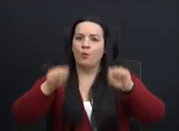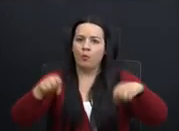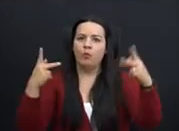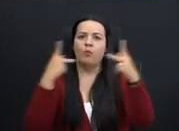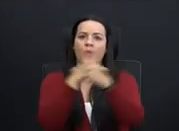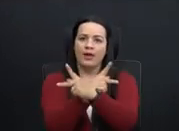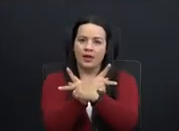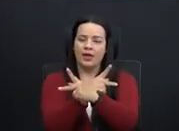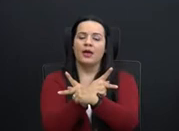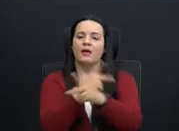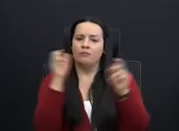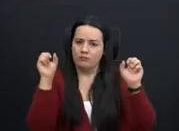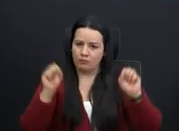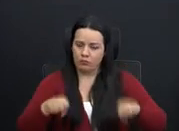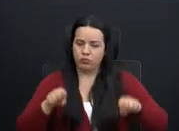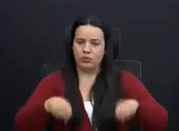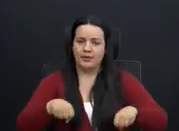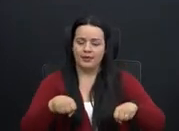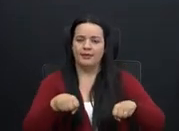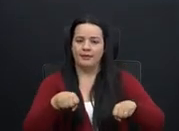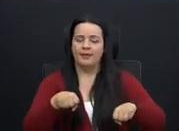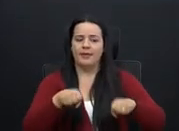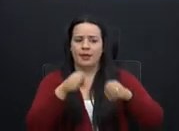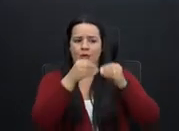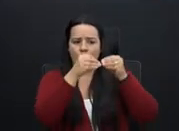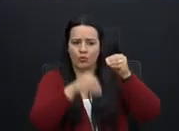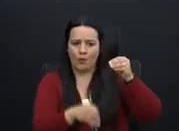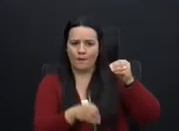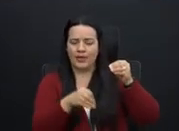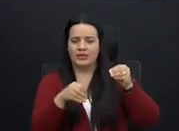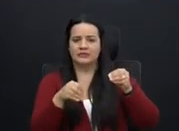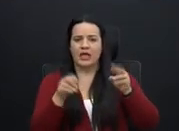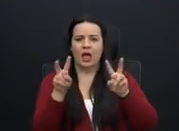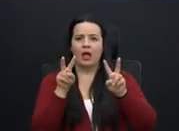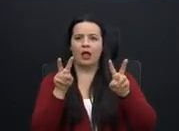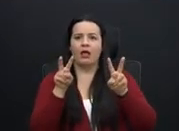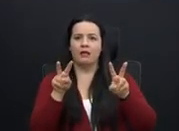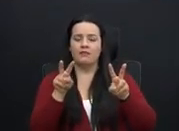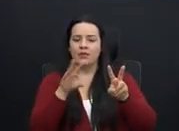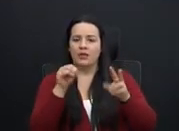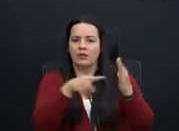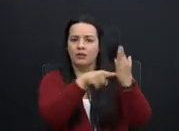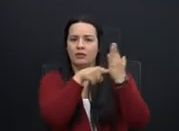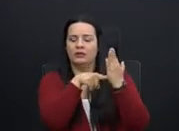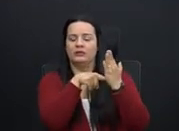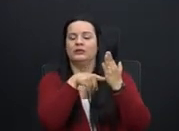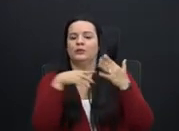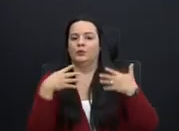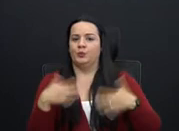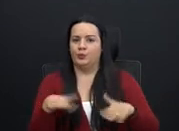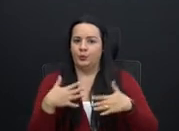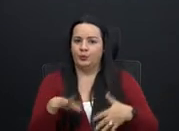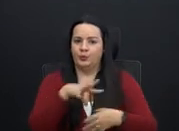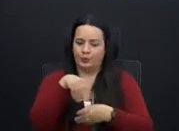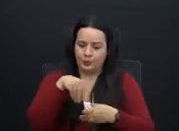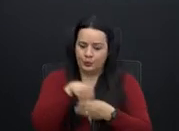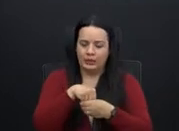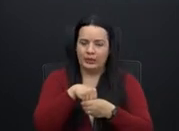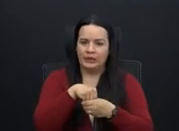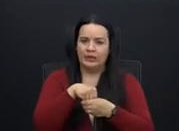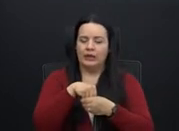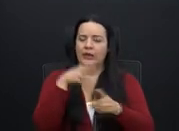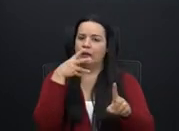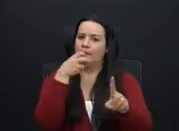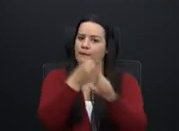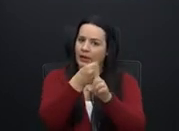números ya alarmantes que nos han mostrado apenas y recogen el impacto de la pandemia. Aquí estamos